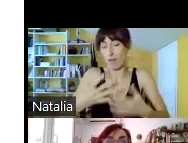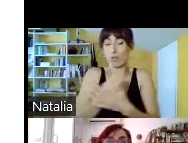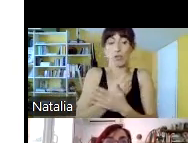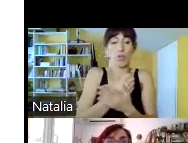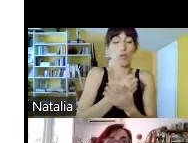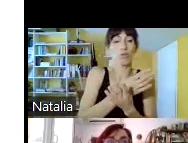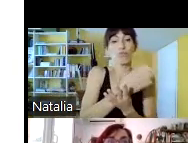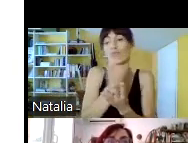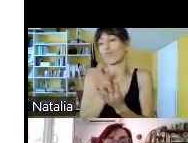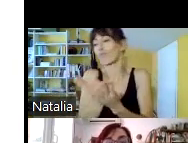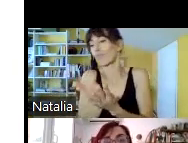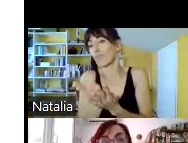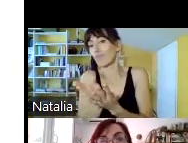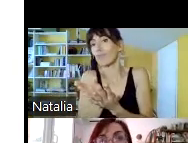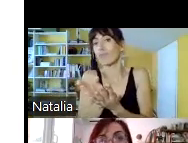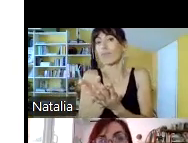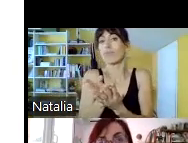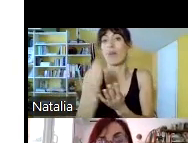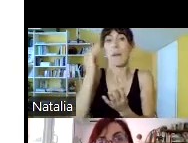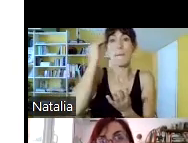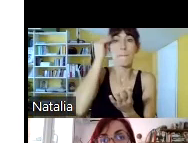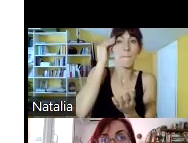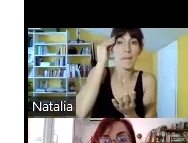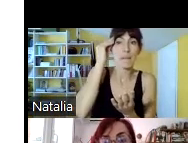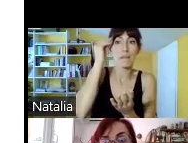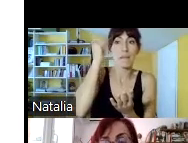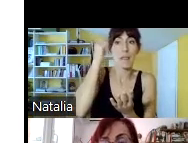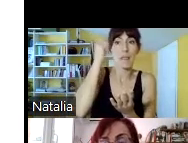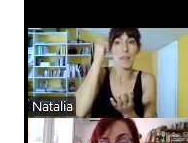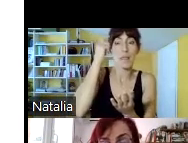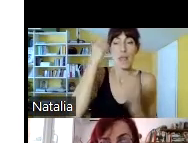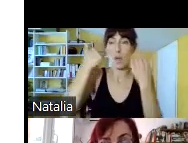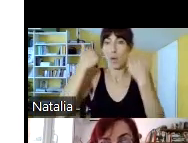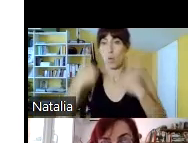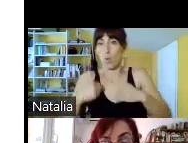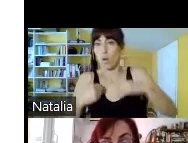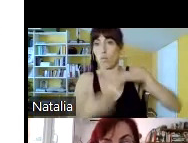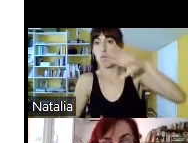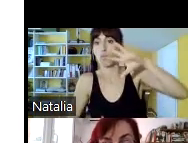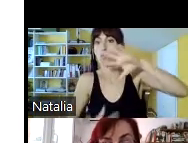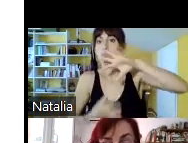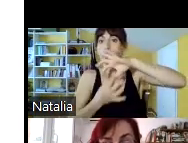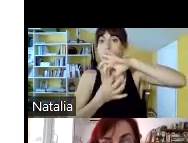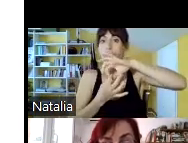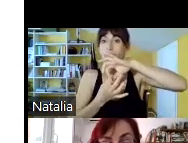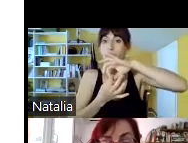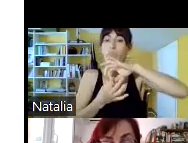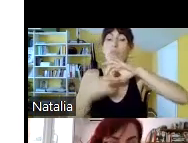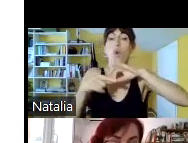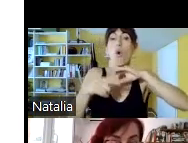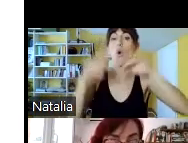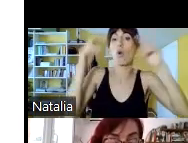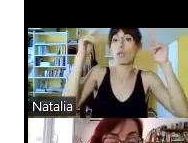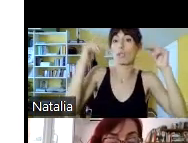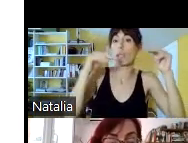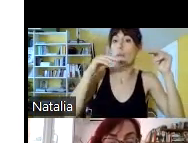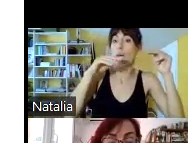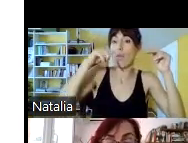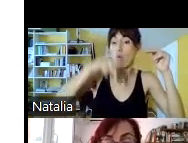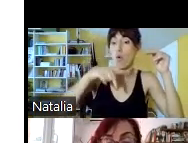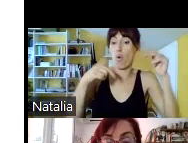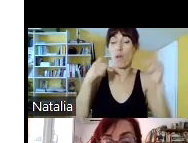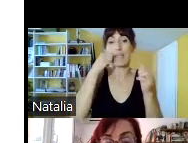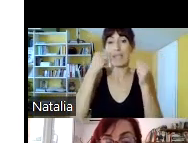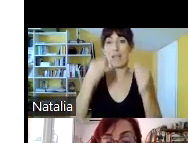binarismos entre la mente y el cuerpo, ¿no? Y esto en el tema de hoy, que es la salud mental,